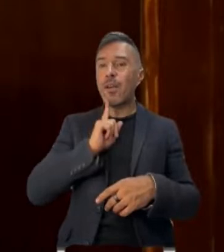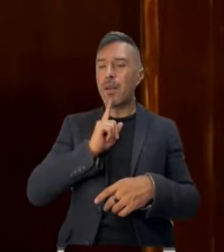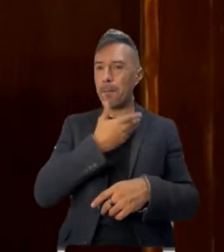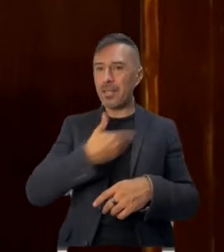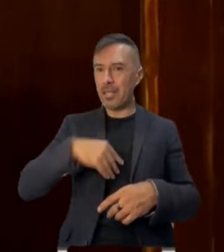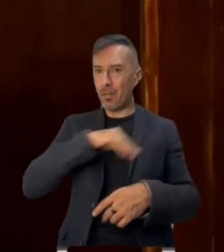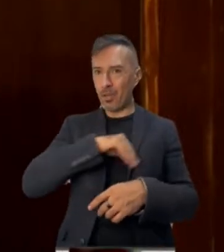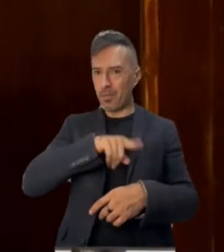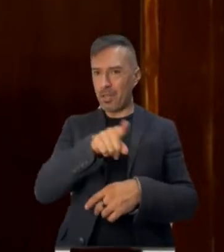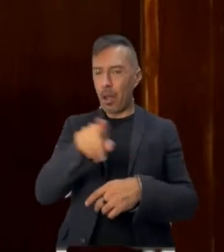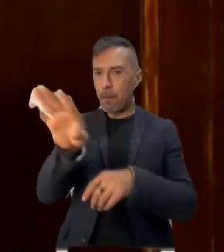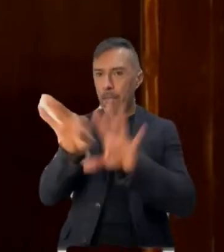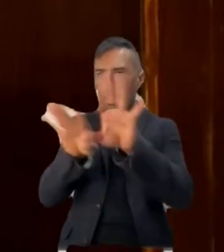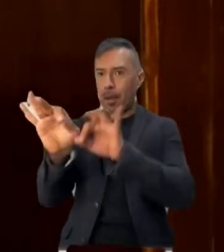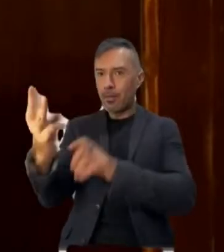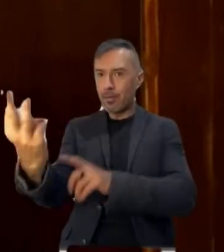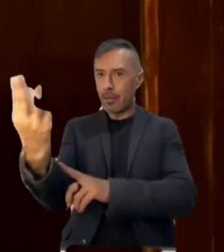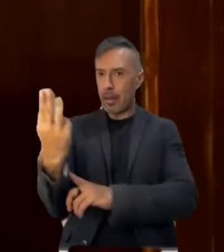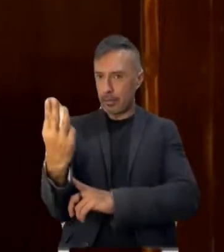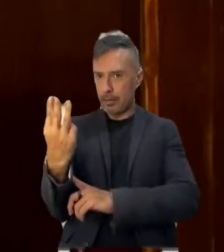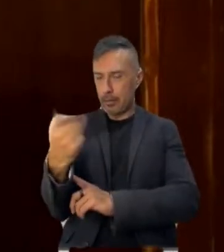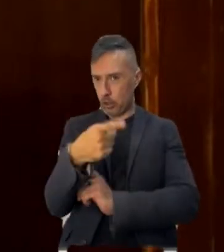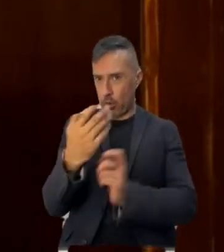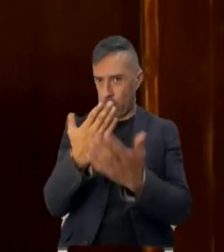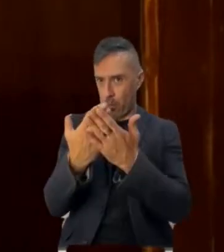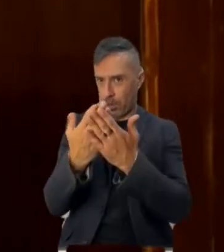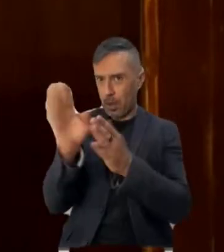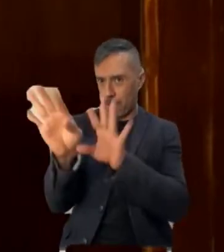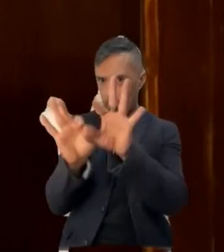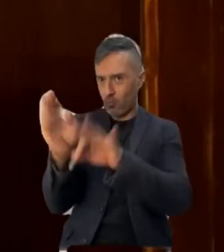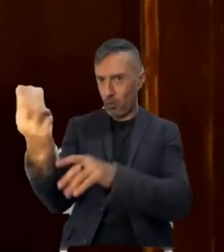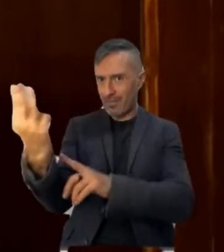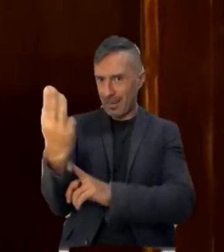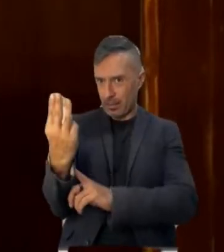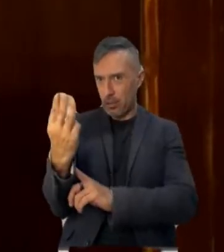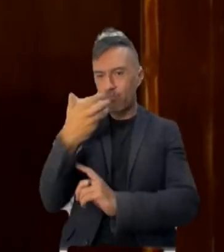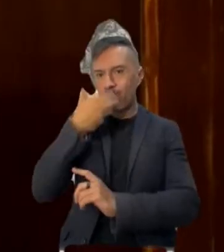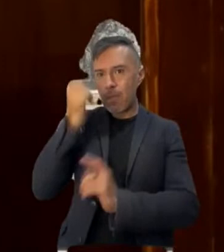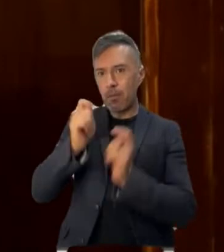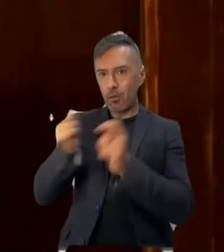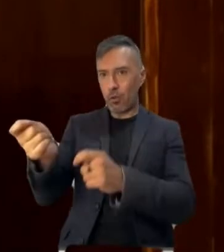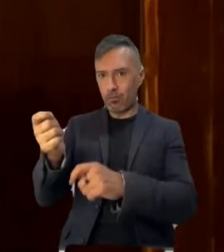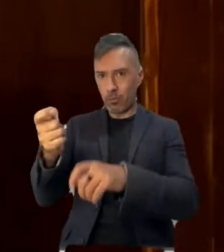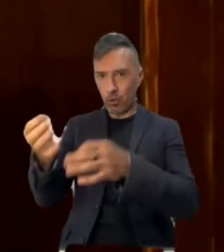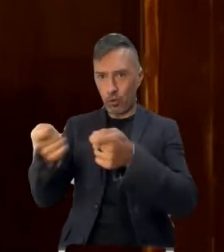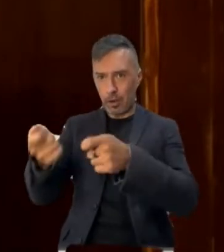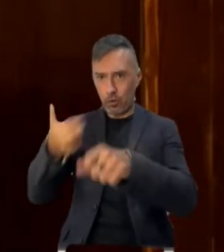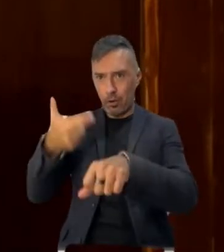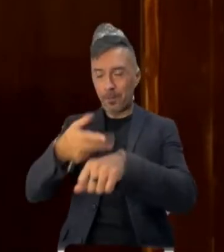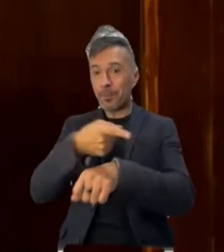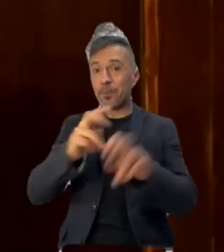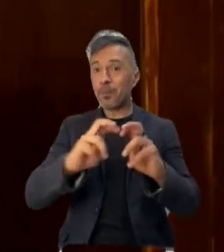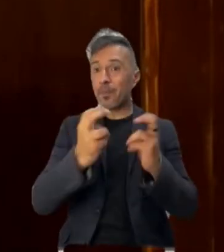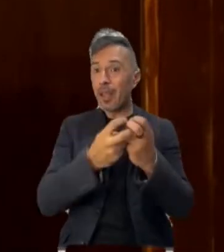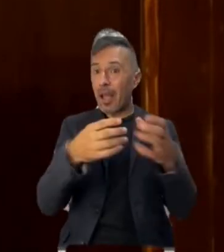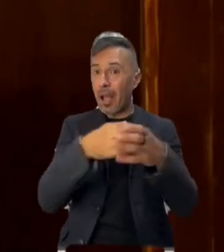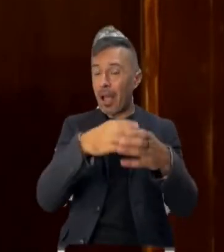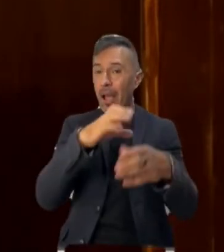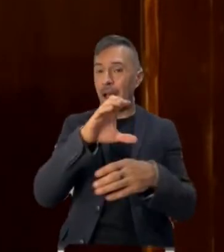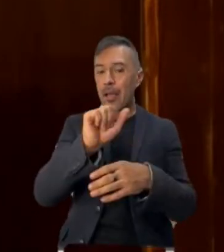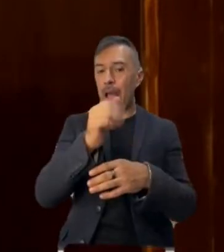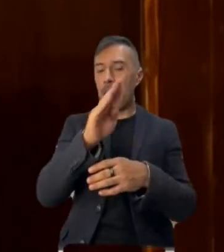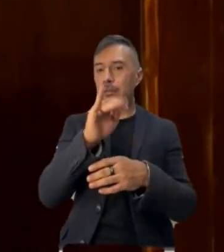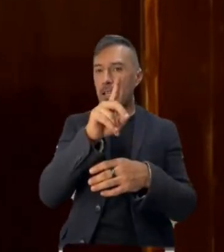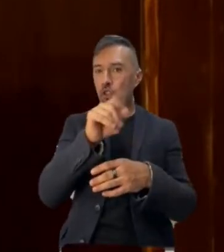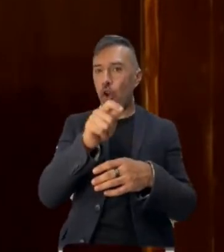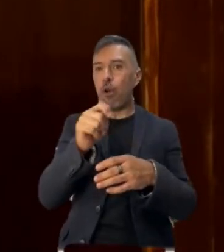dependerá jerárquicamente del mismo. De igual forma que para dichos efectos el cabildo emitirá una convocatoria pública y